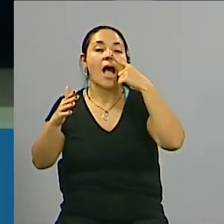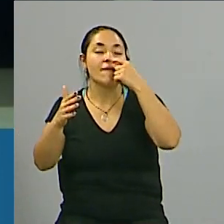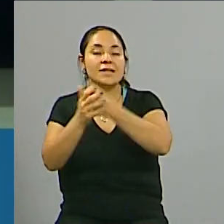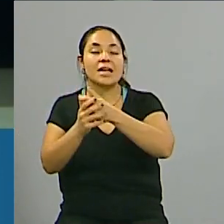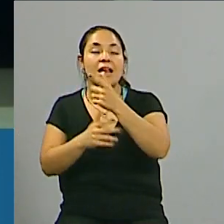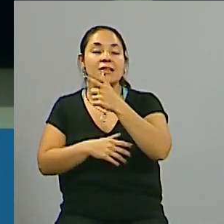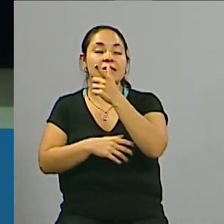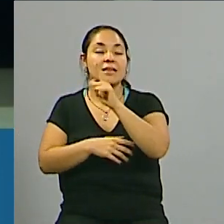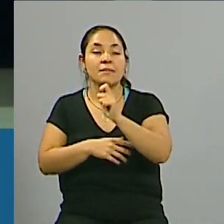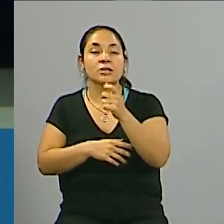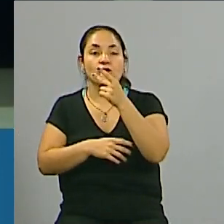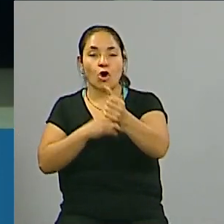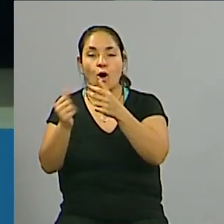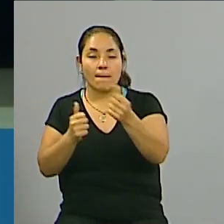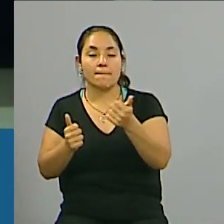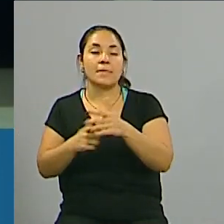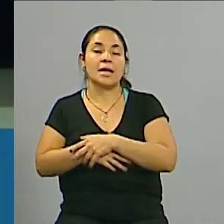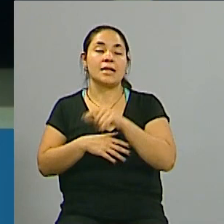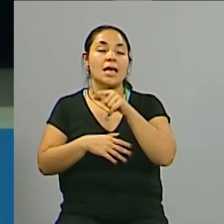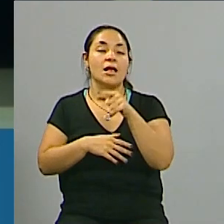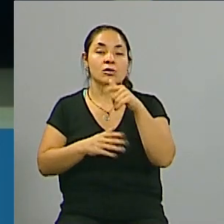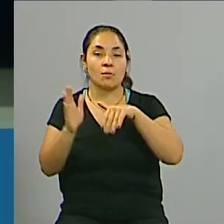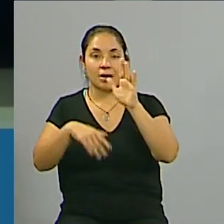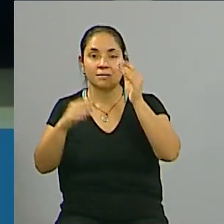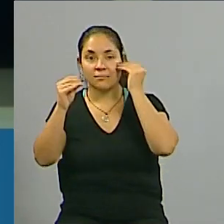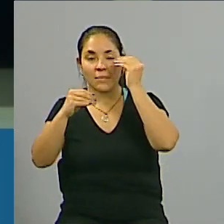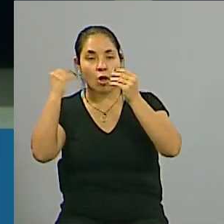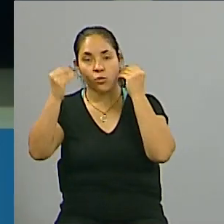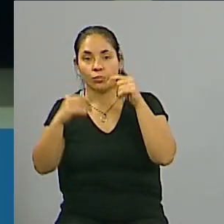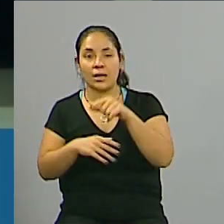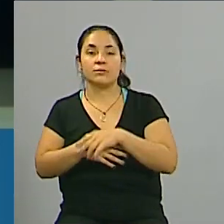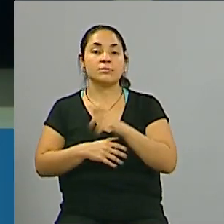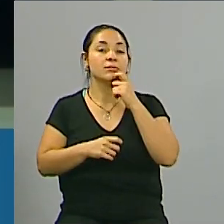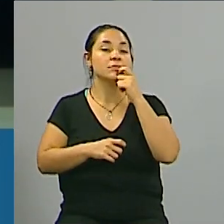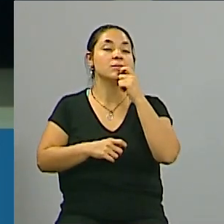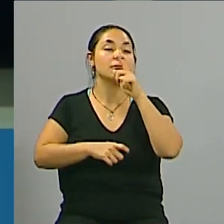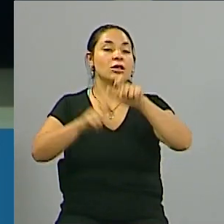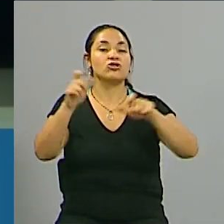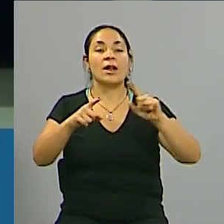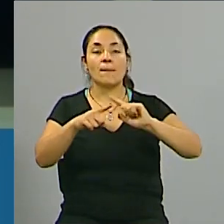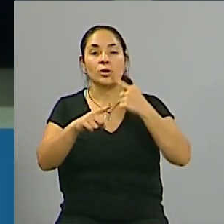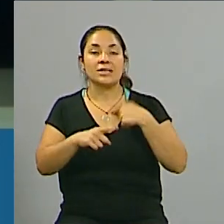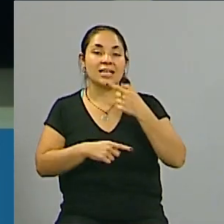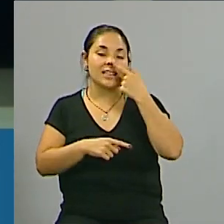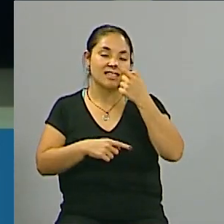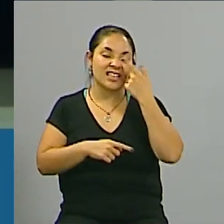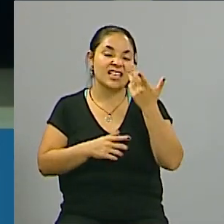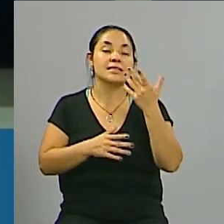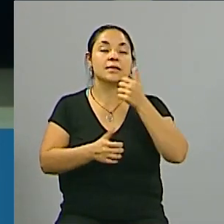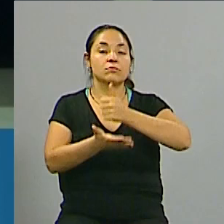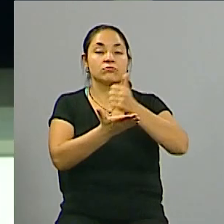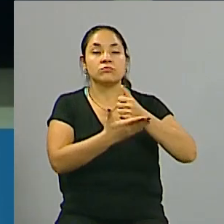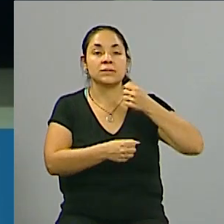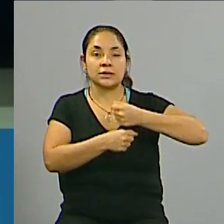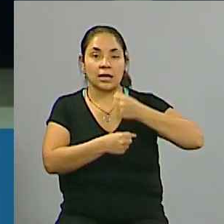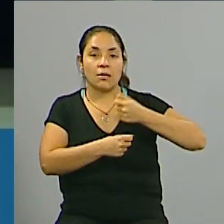eso que nosotros, a los que la política les apasiona, y muchos políticos han hecho quizás de la profesión de la política